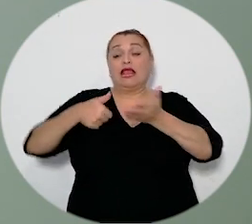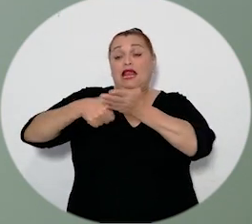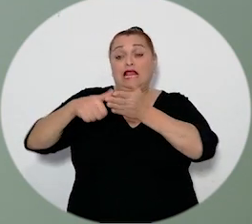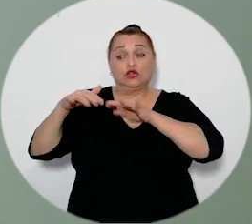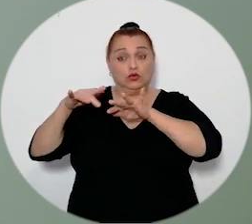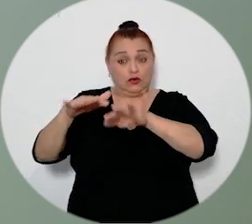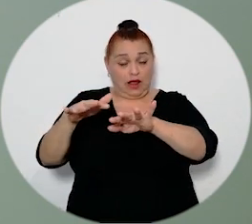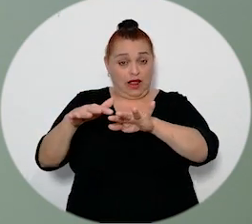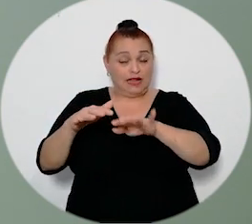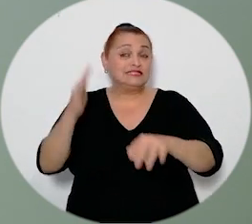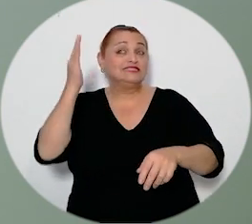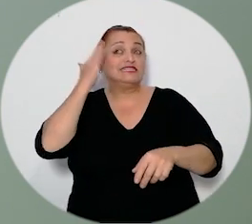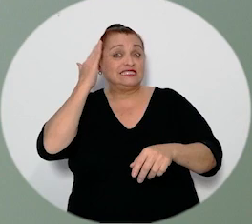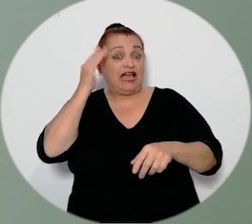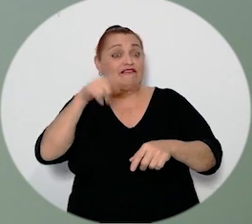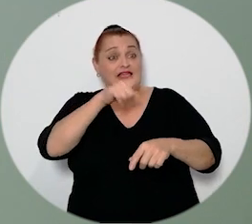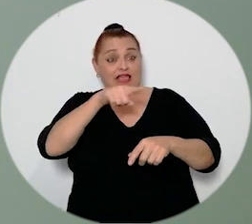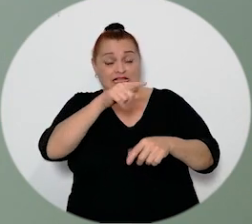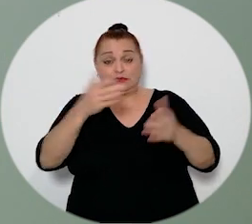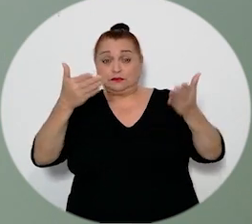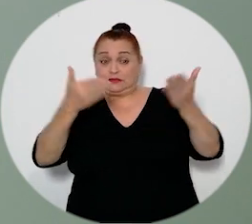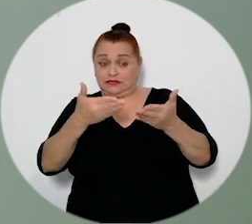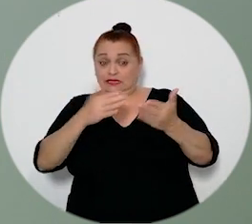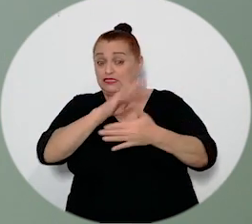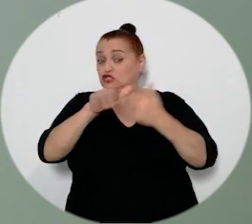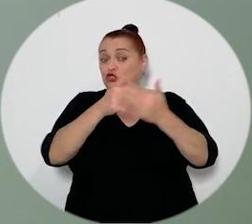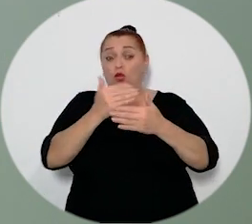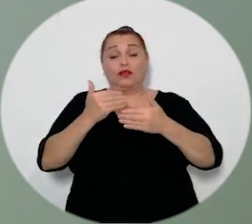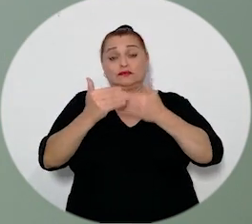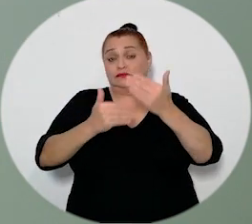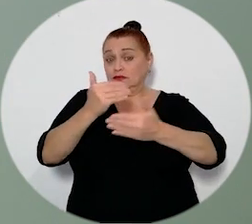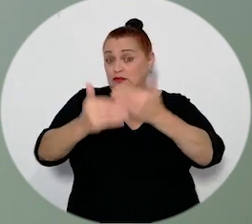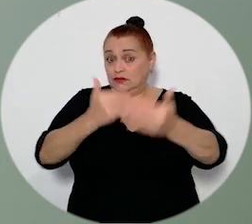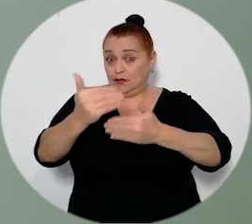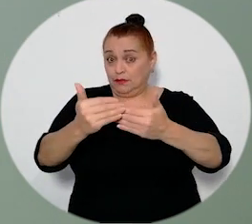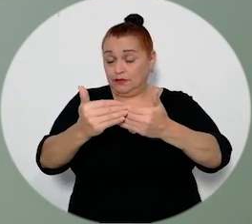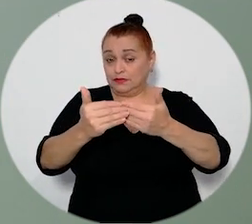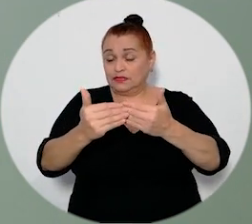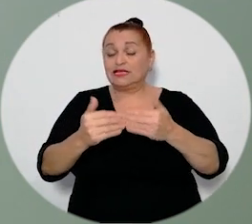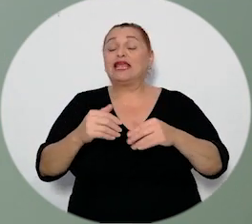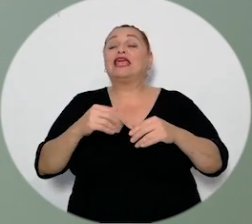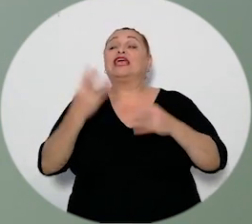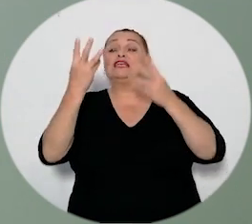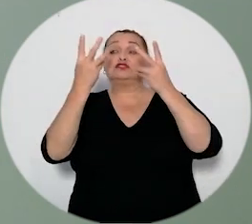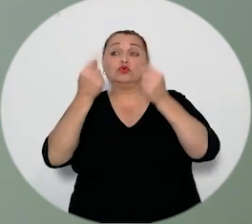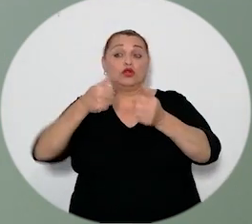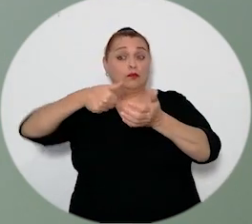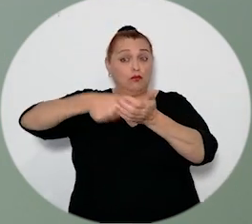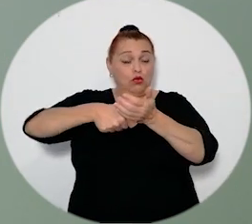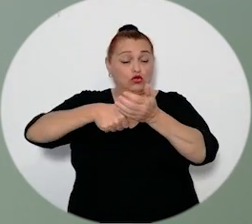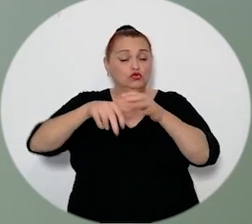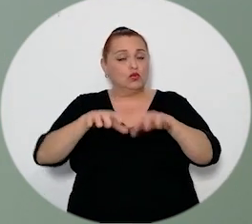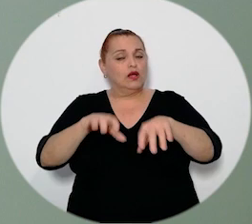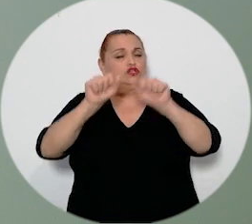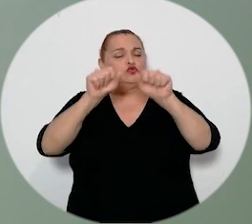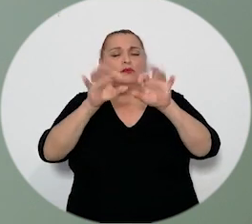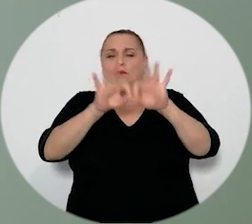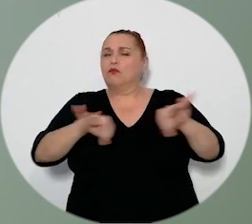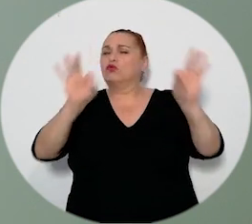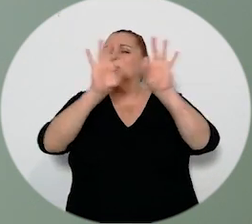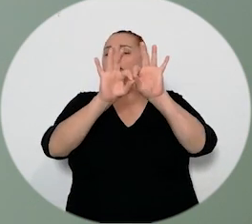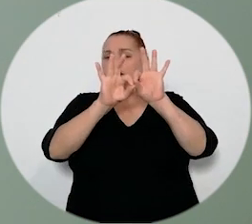reconoce que si bien estas están presentes en todas las etapas del proceso electoral, en el escrutinio los votos asumen una importancia